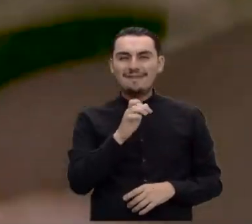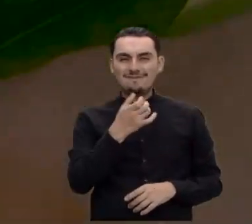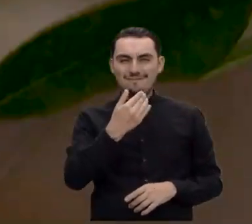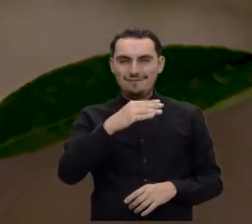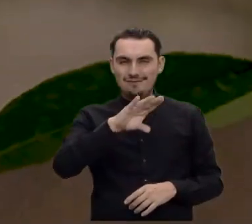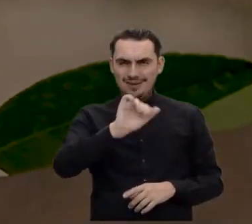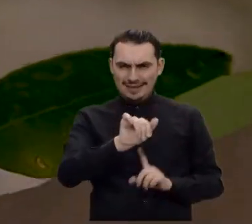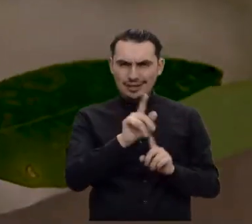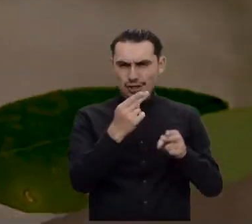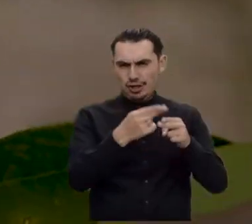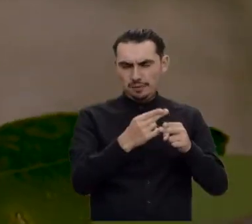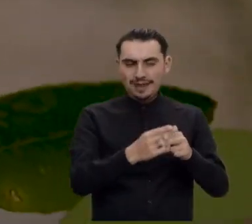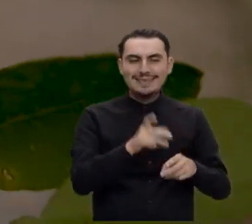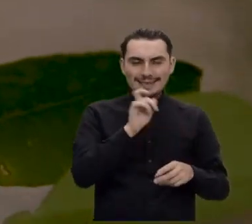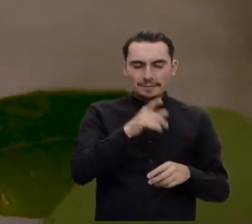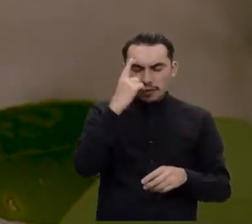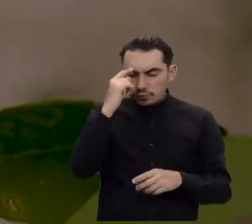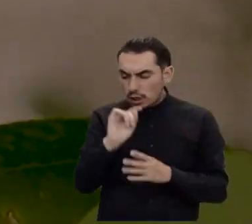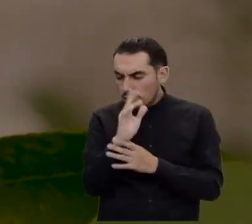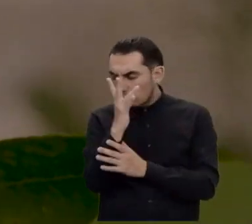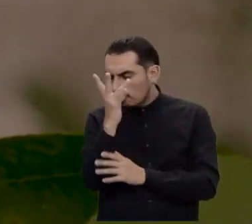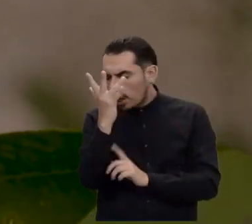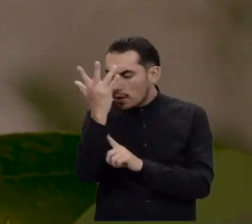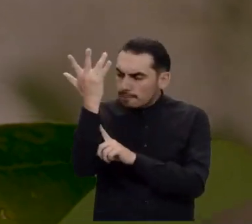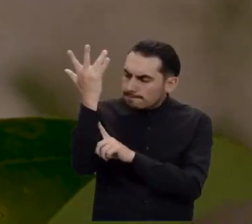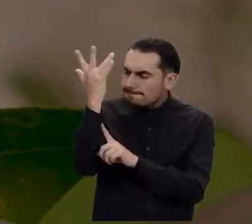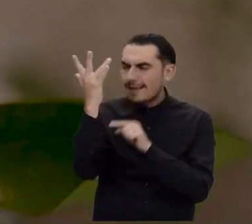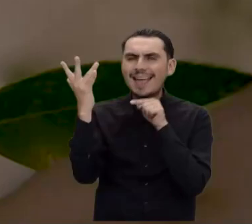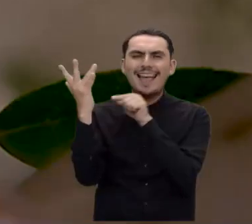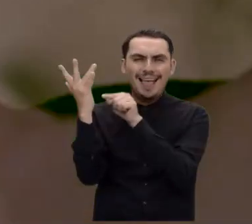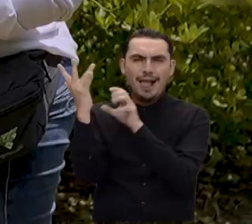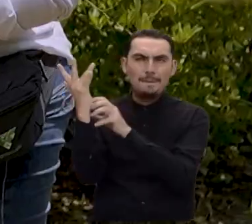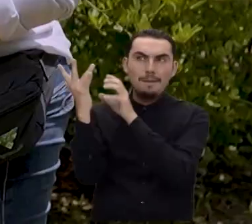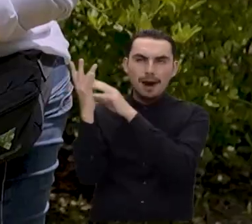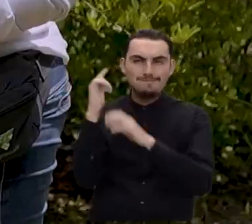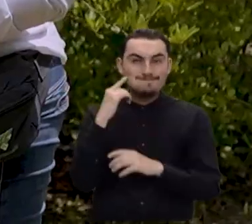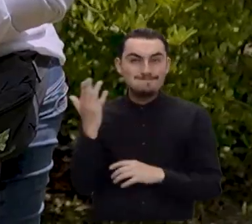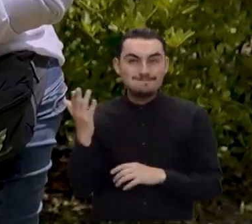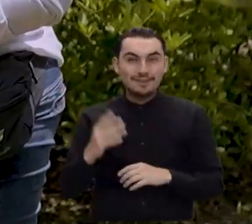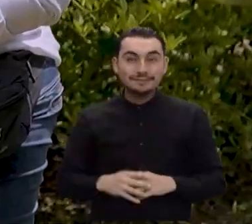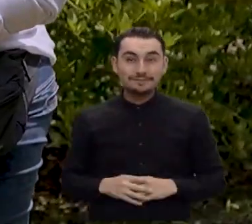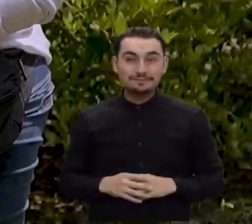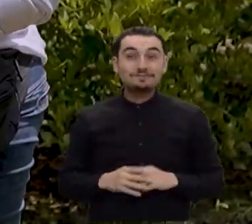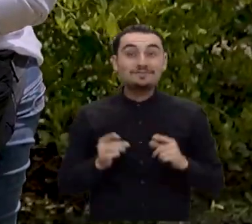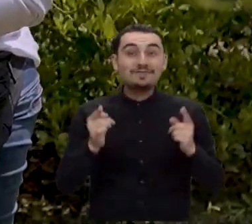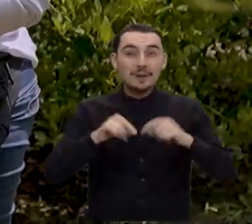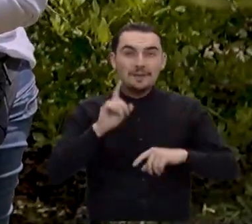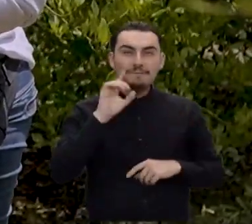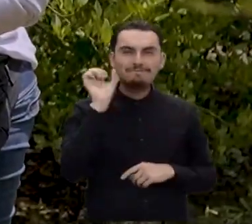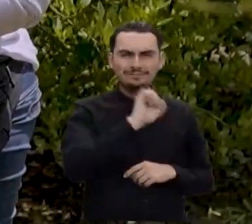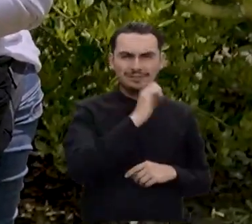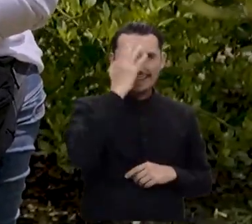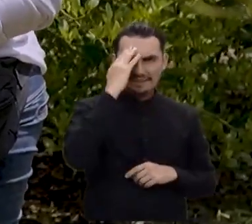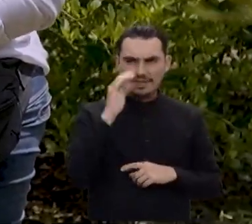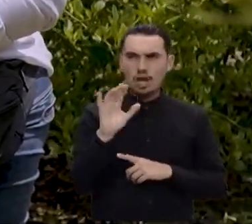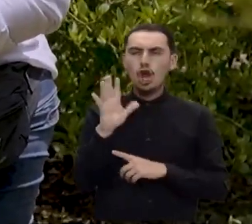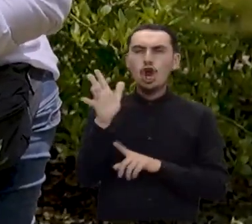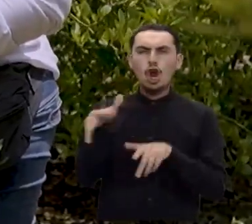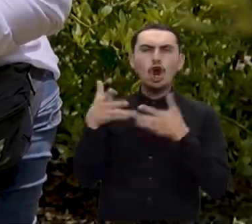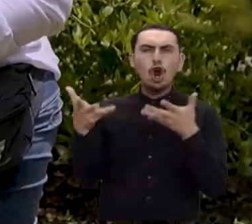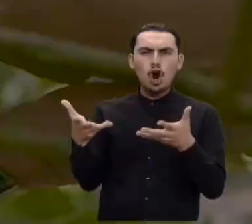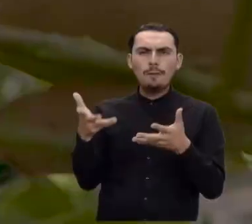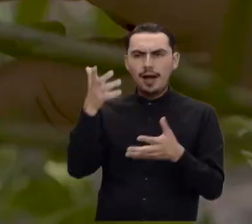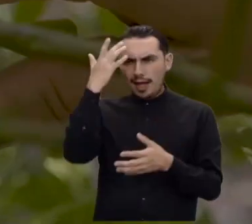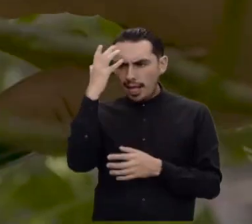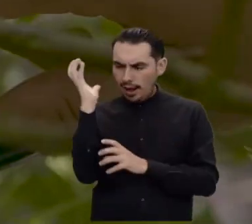siempre vamos a buscar estos brotes tiernos. Es el lugar ideal. Aquí también podemos observar la postura de